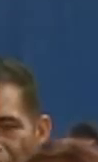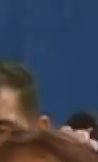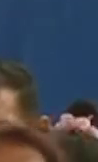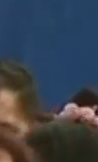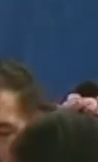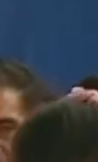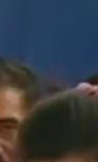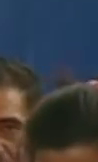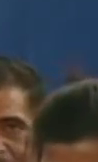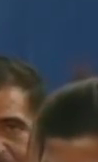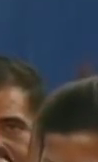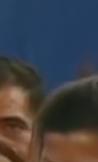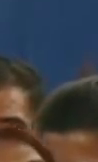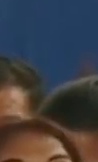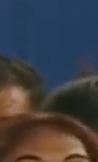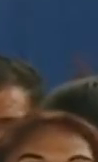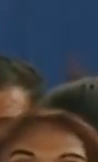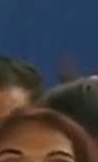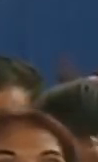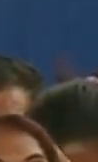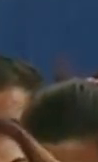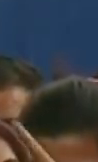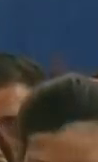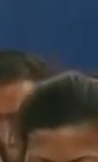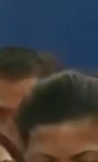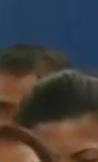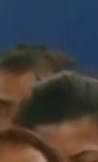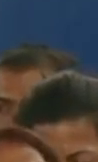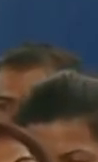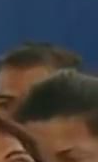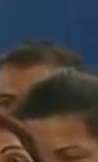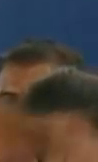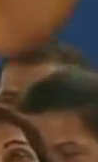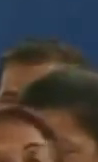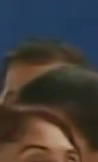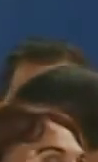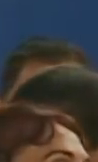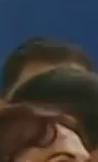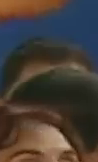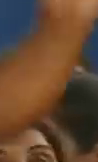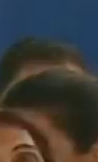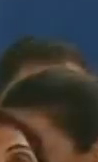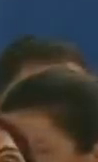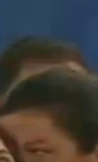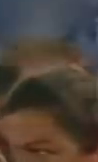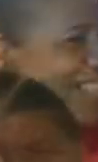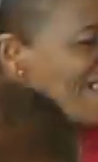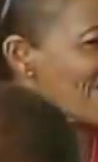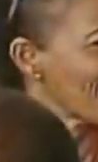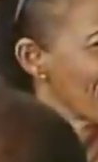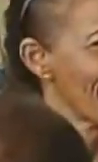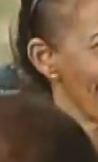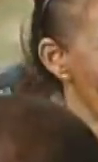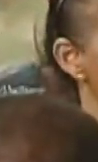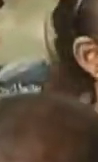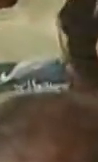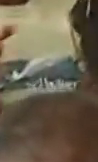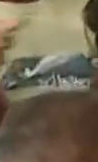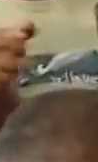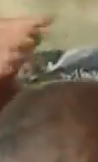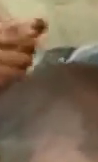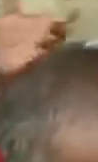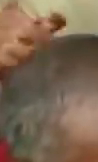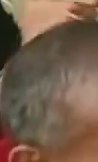Así es. El mejor país del mundo es Venezuela. Dale un aplauso a Prisco, muchas gracias. Que Dios te bendiga, Prisco, qué buen debate.